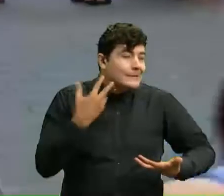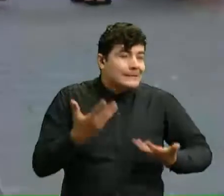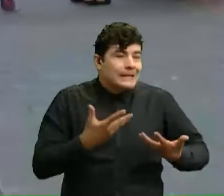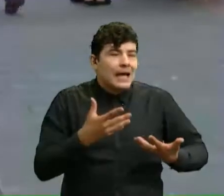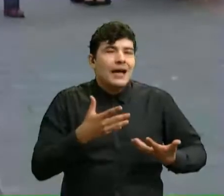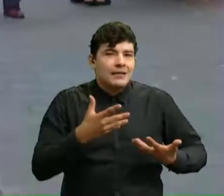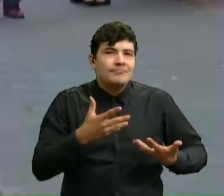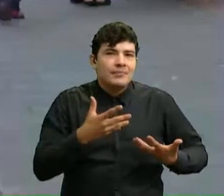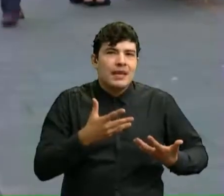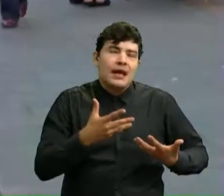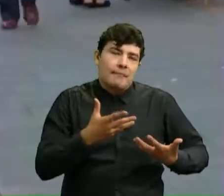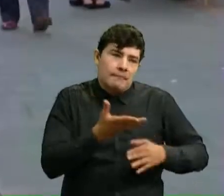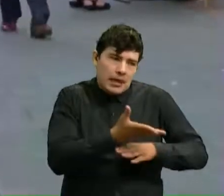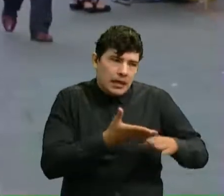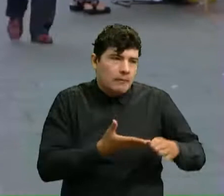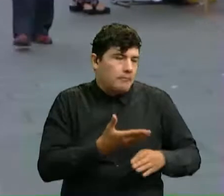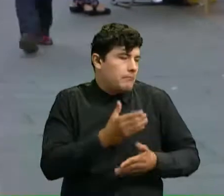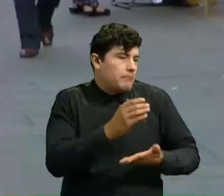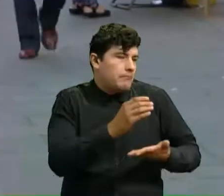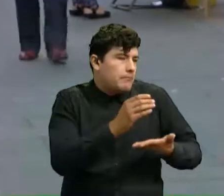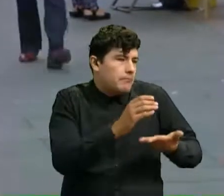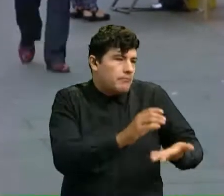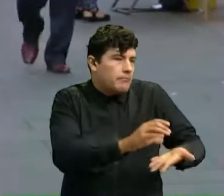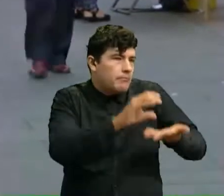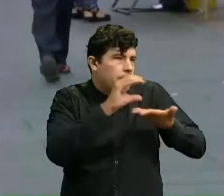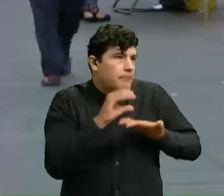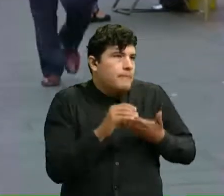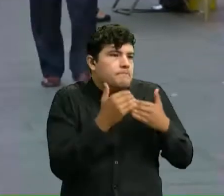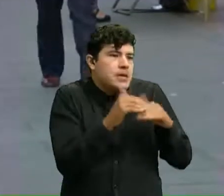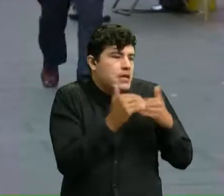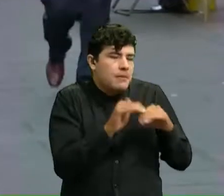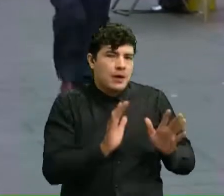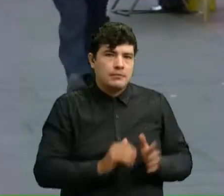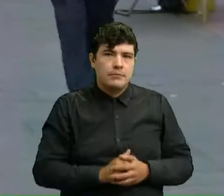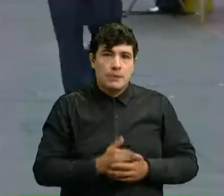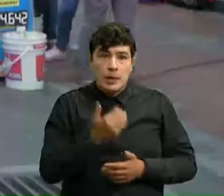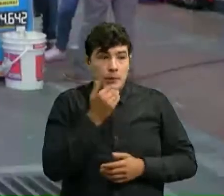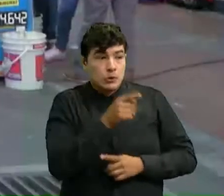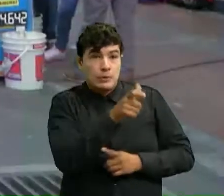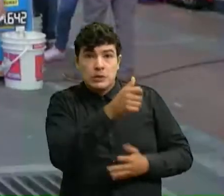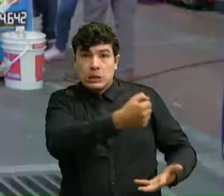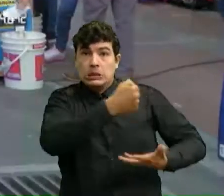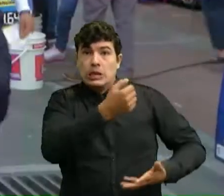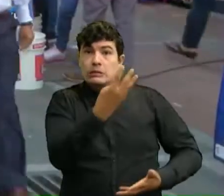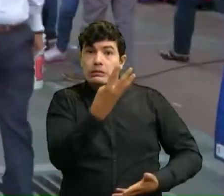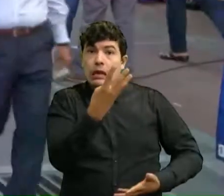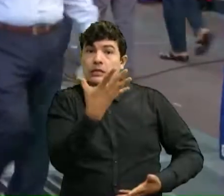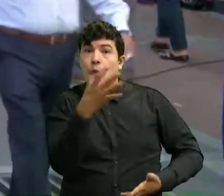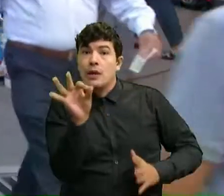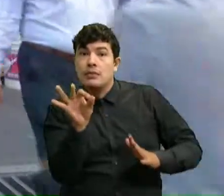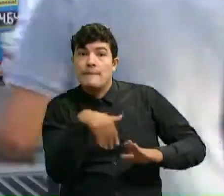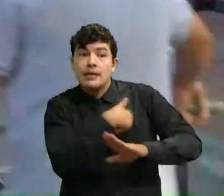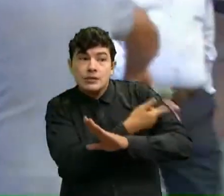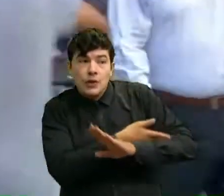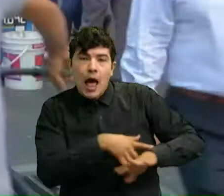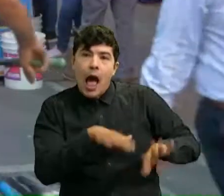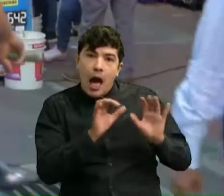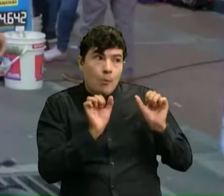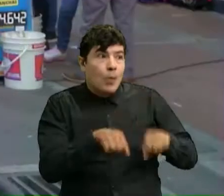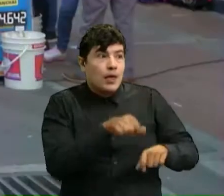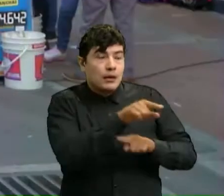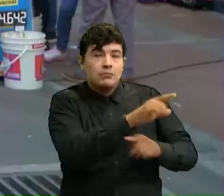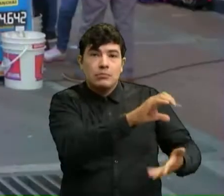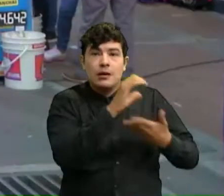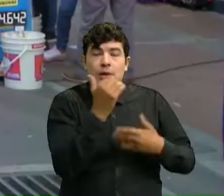mínima. Si ya la persona tiene 280 millones, 300 millones, 350 millones, puede tener pensiones